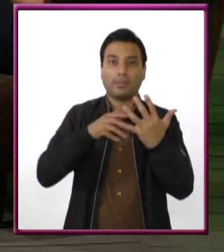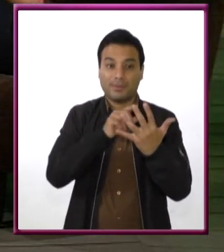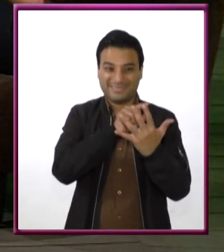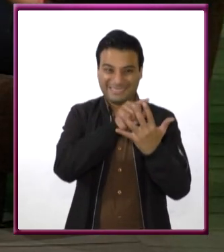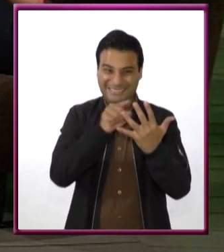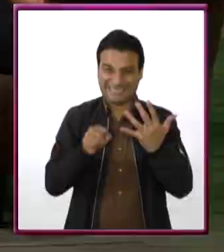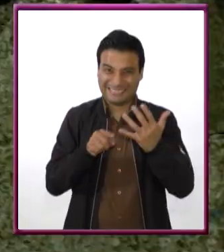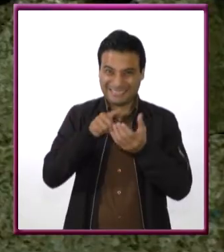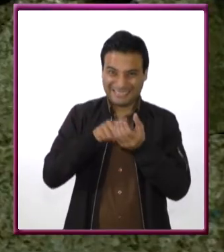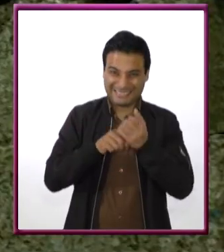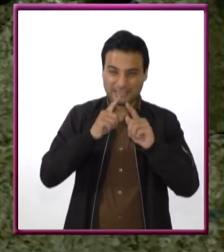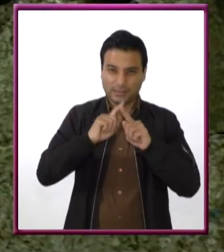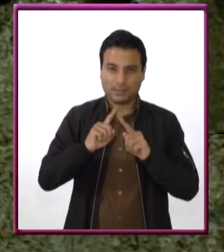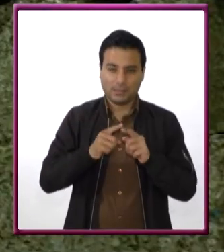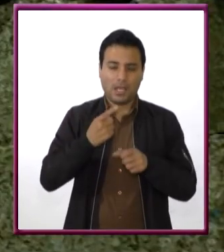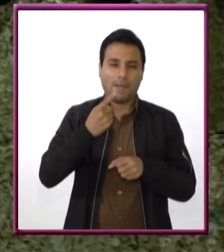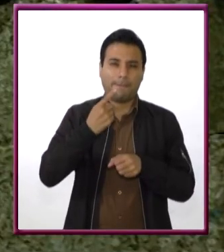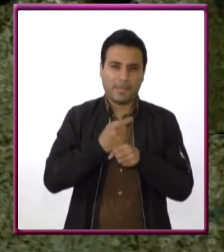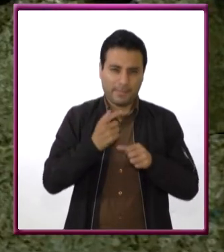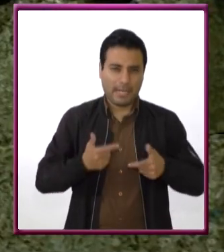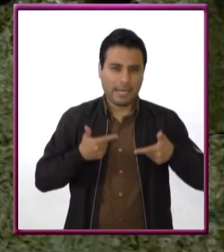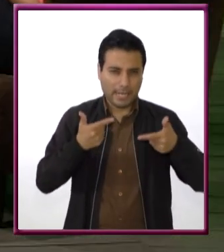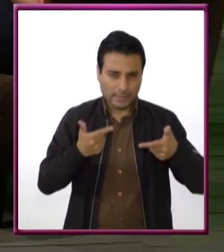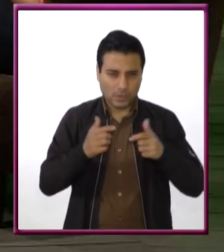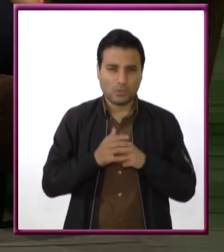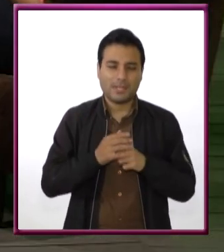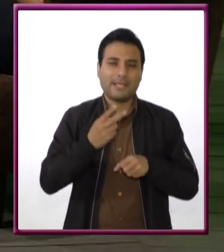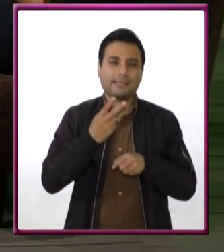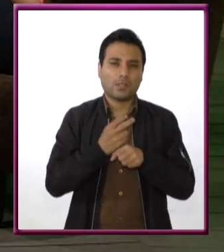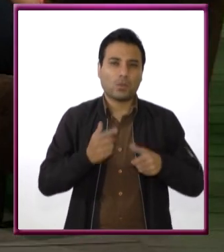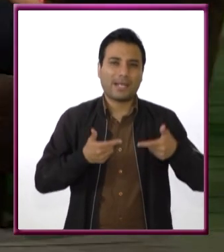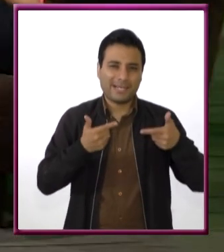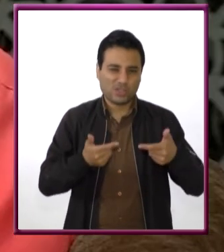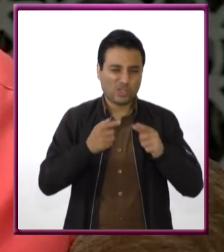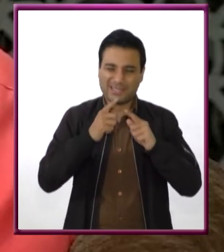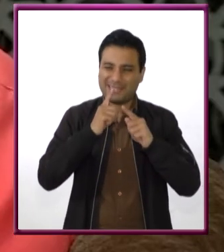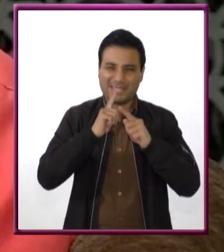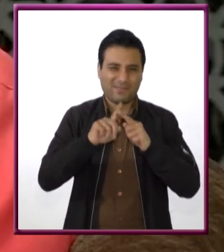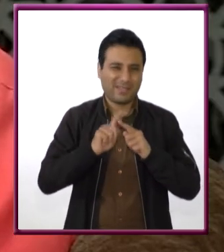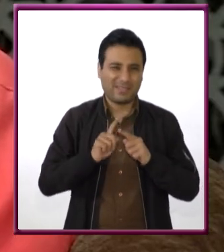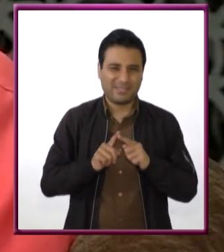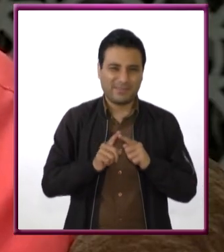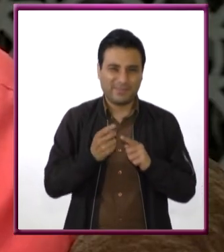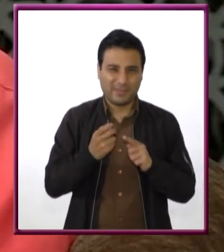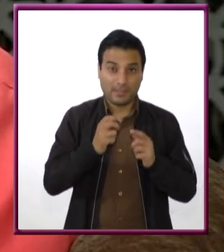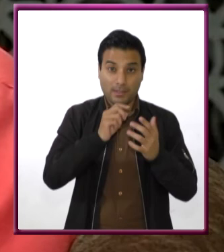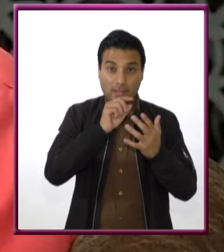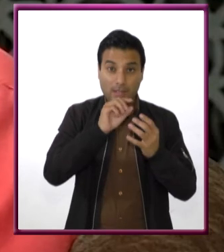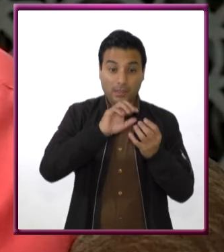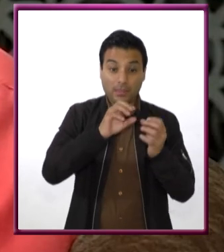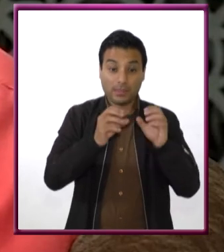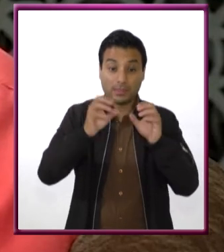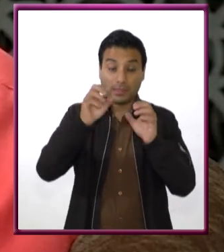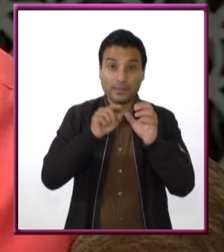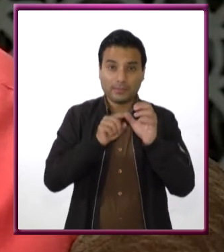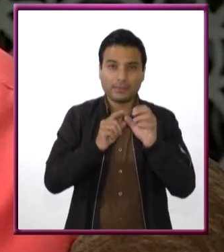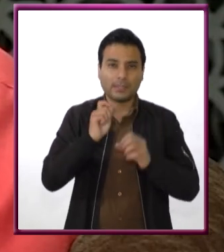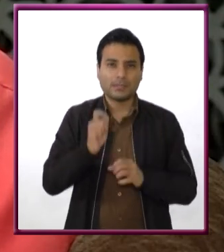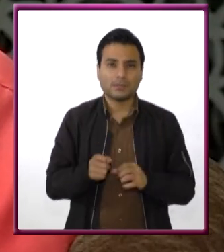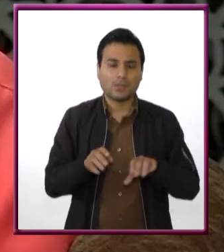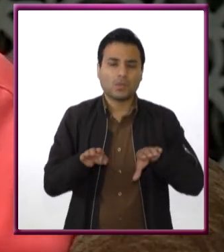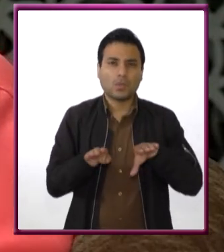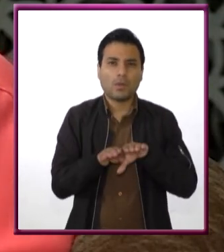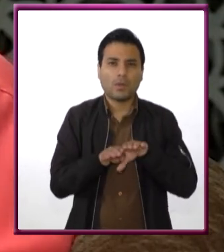no solo los de la primera generación, las siguientes familias químicas comparten un grado de